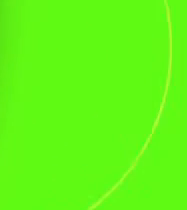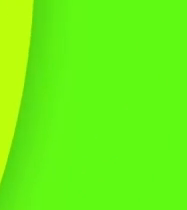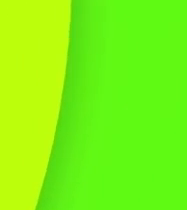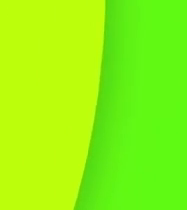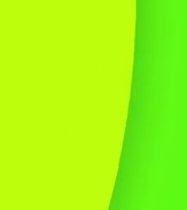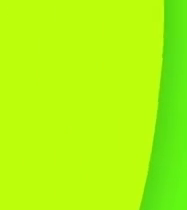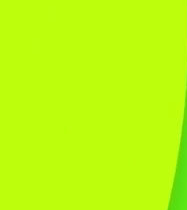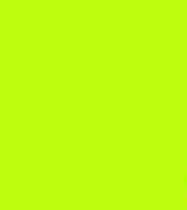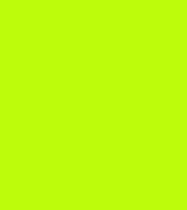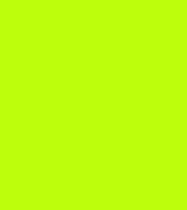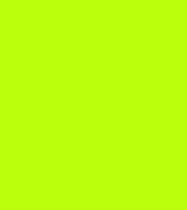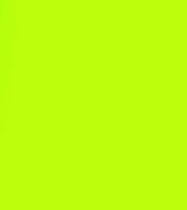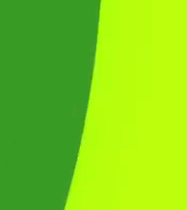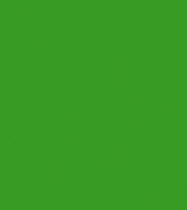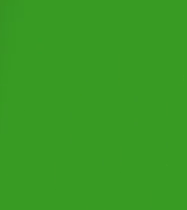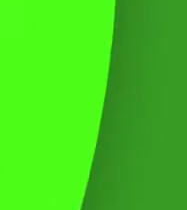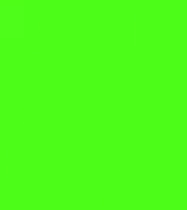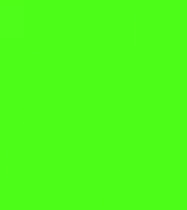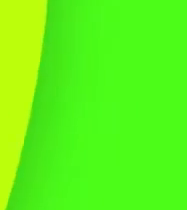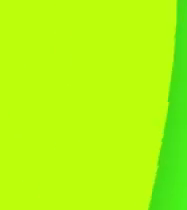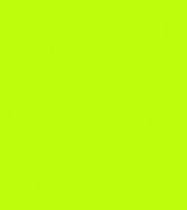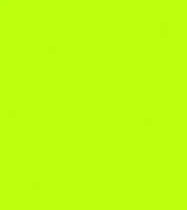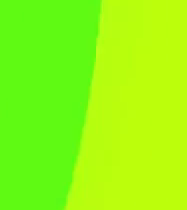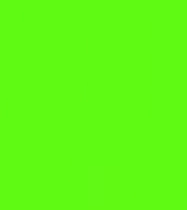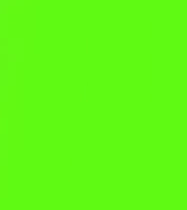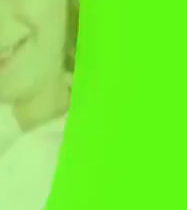los 60 segundos de aprendizaje